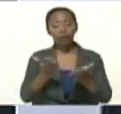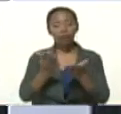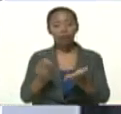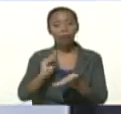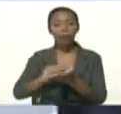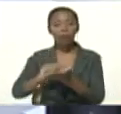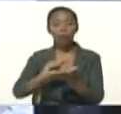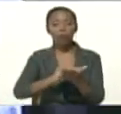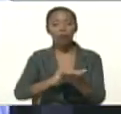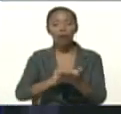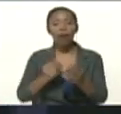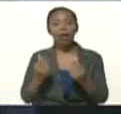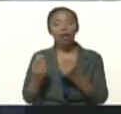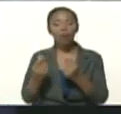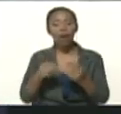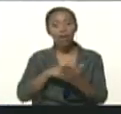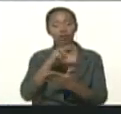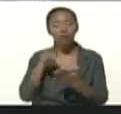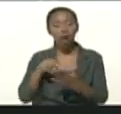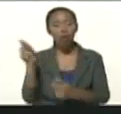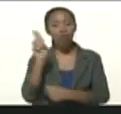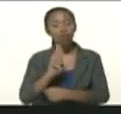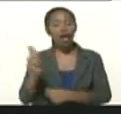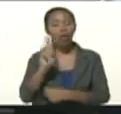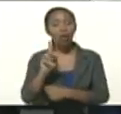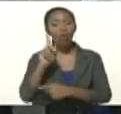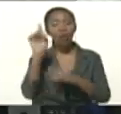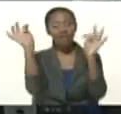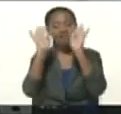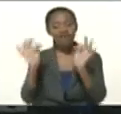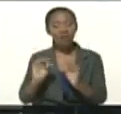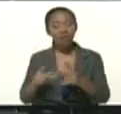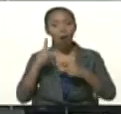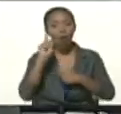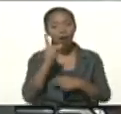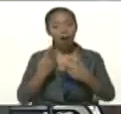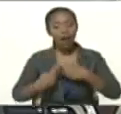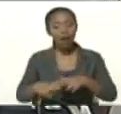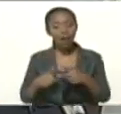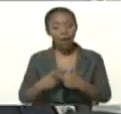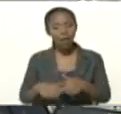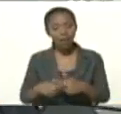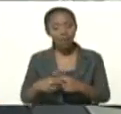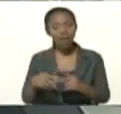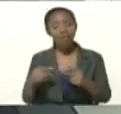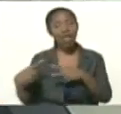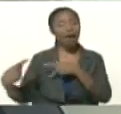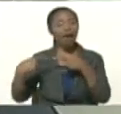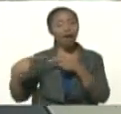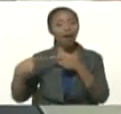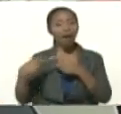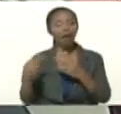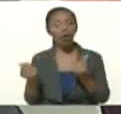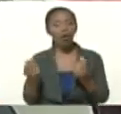nacional, que han utilizado como un mecanismo, una herramienta de guerra económica para